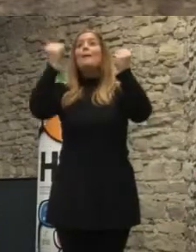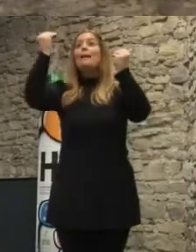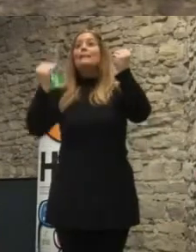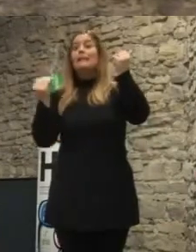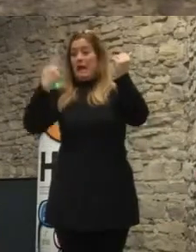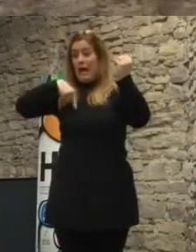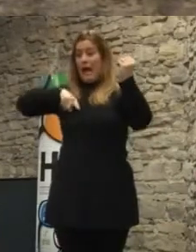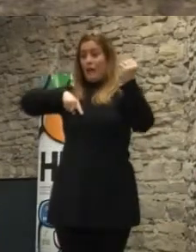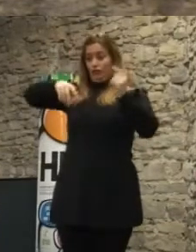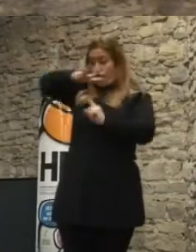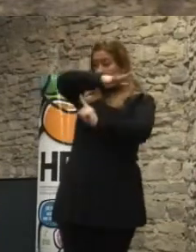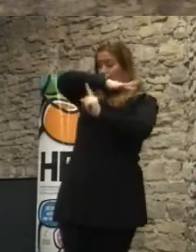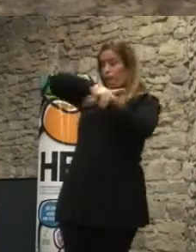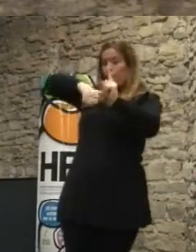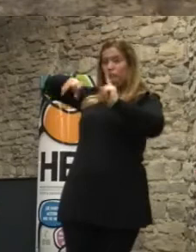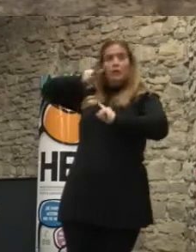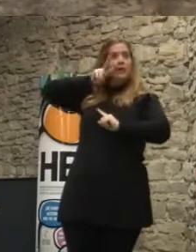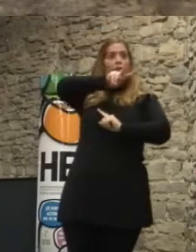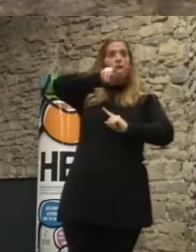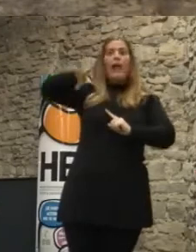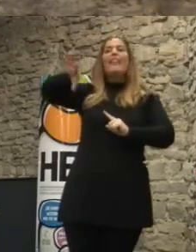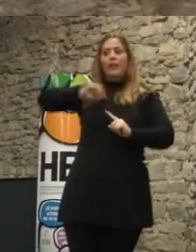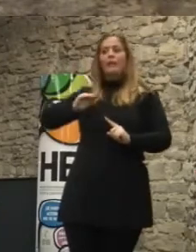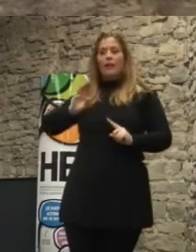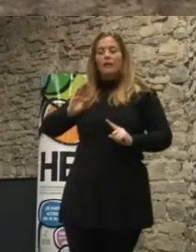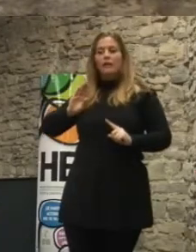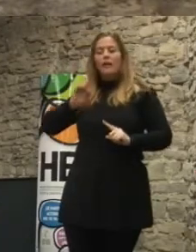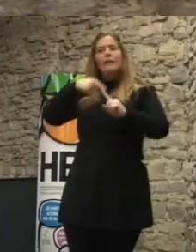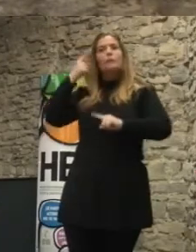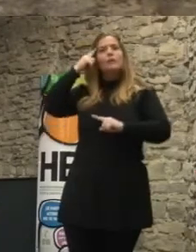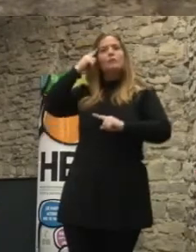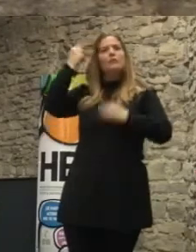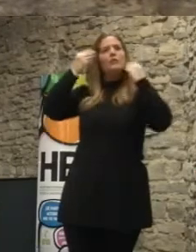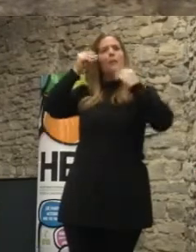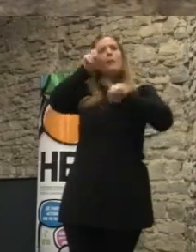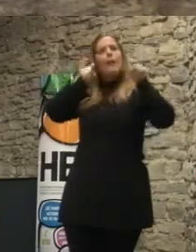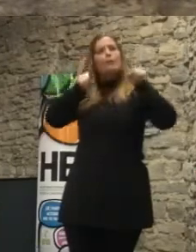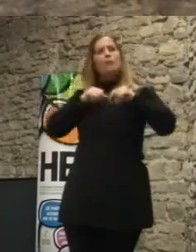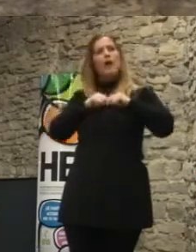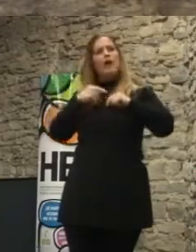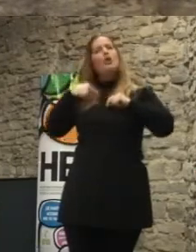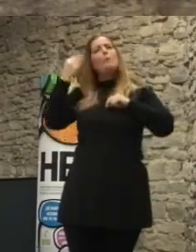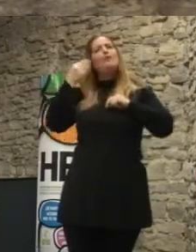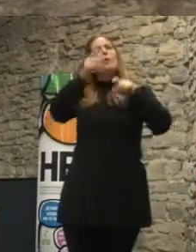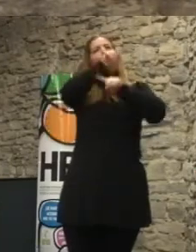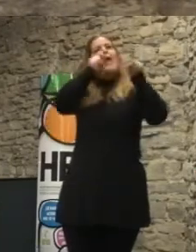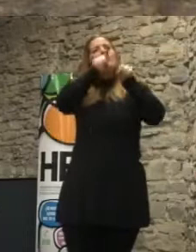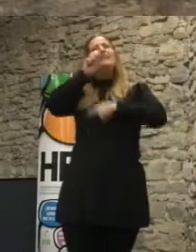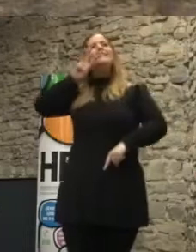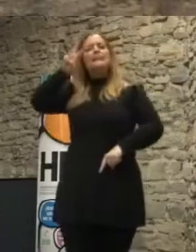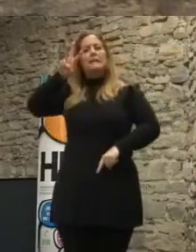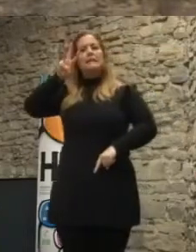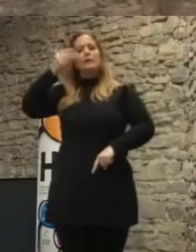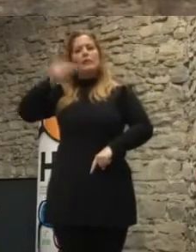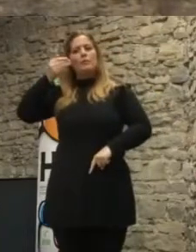de lo que nos rodea, ¿no? Y hacernos la pregunta de, yo creo que hay tres preguntas claves aquí, ¿no? Que es